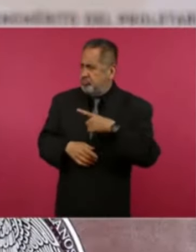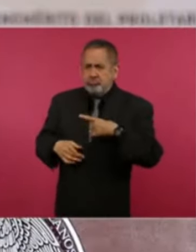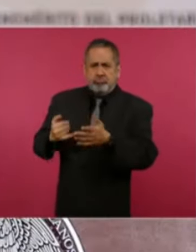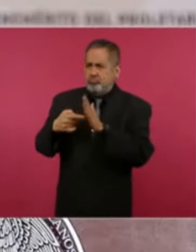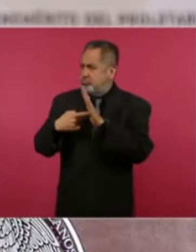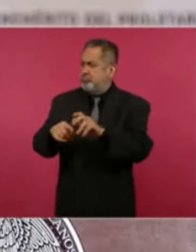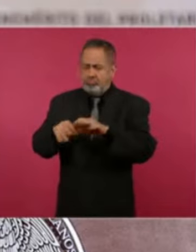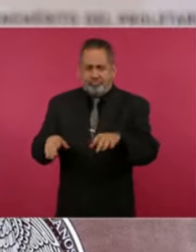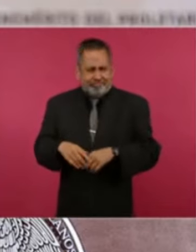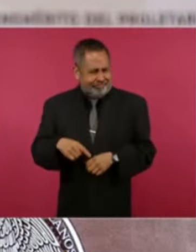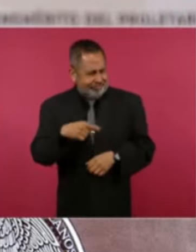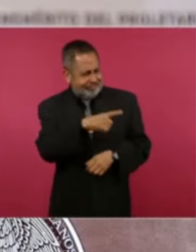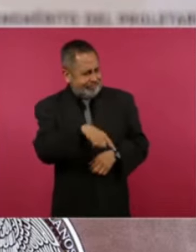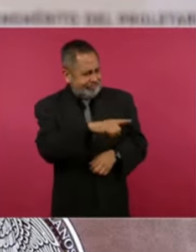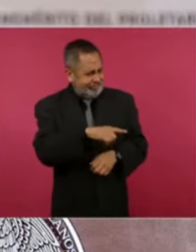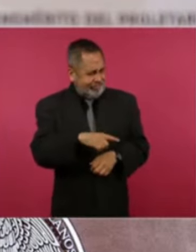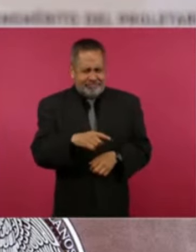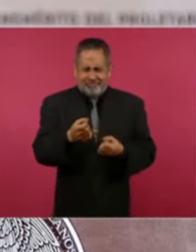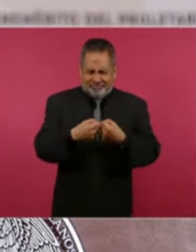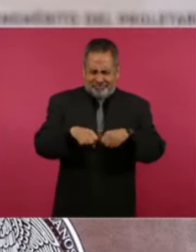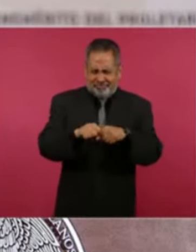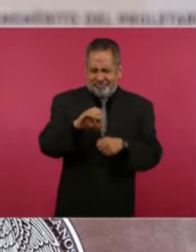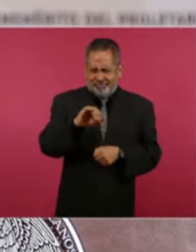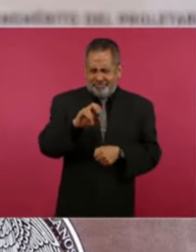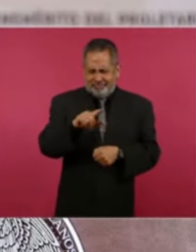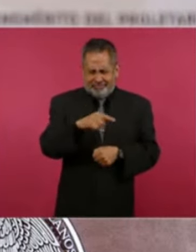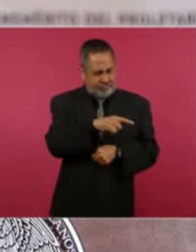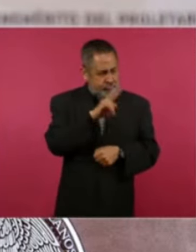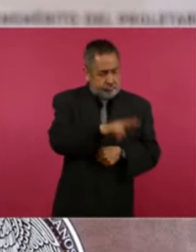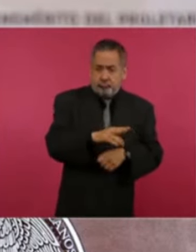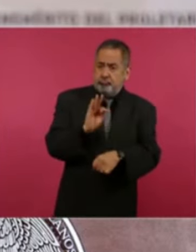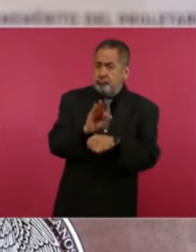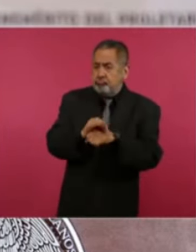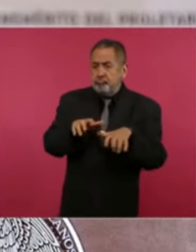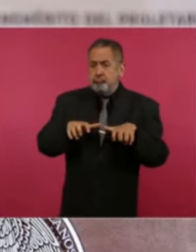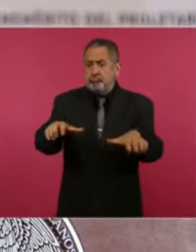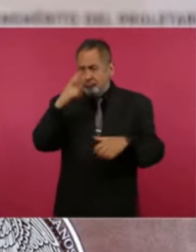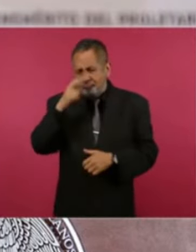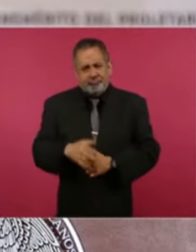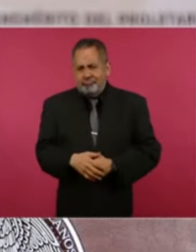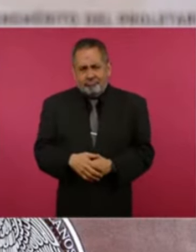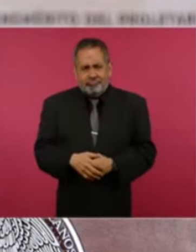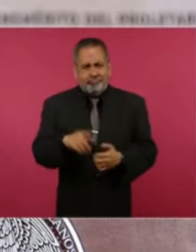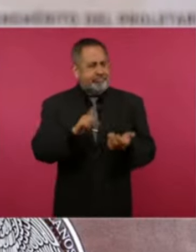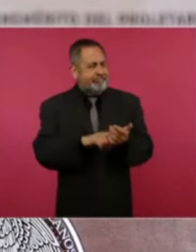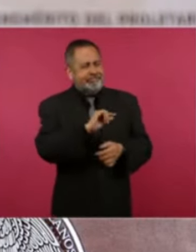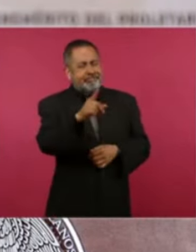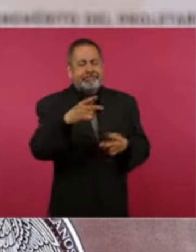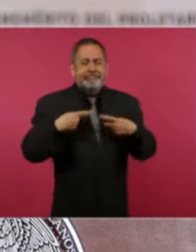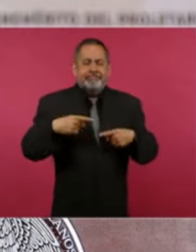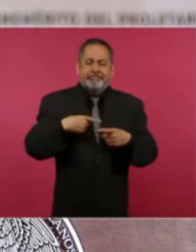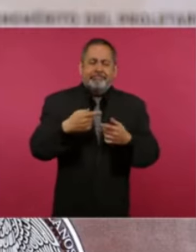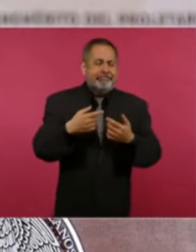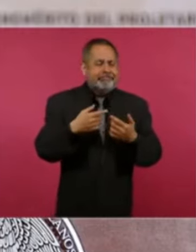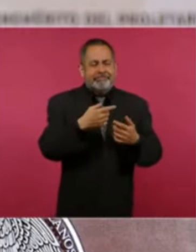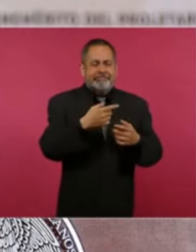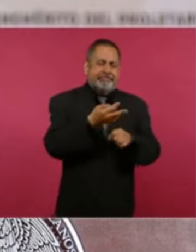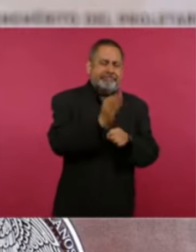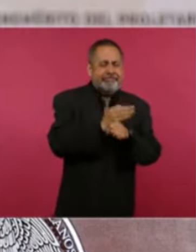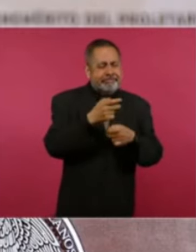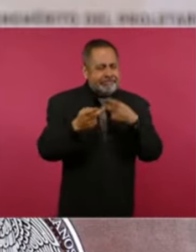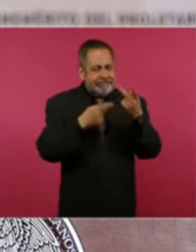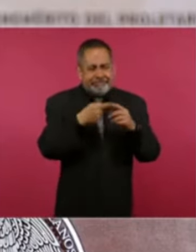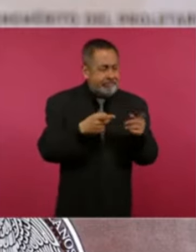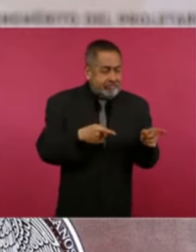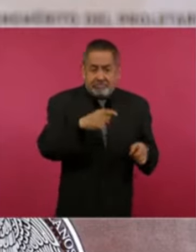sociedad civil que no sabemos qué significa, pero que no representa al pueblo de México. Hasta comediantes, imagínense. Se escandalizaron por la difusión